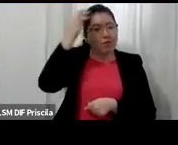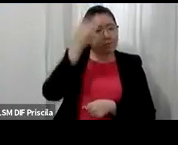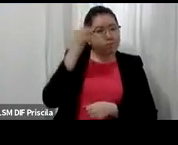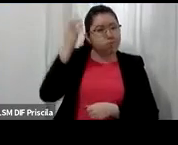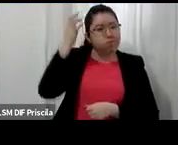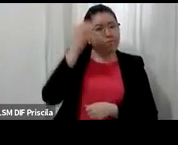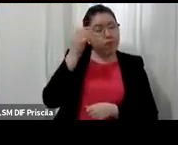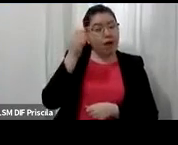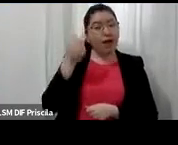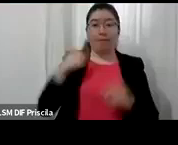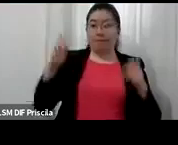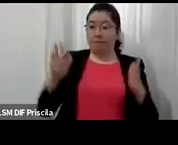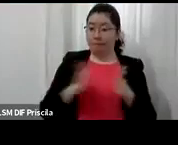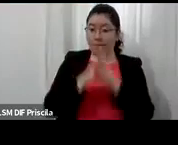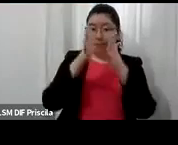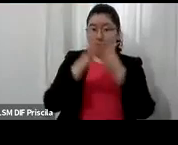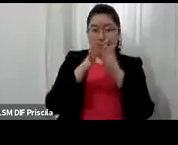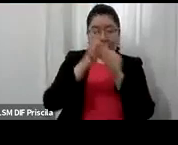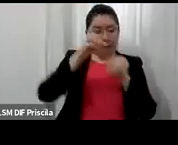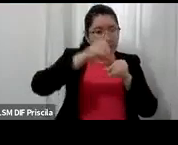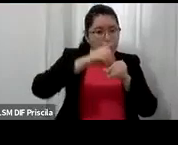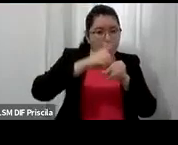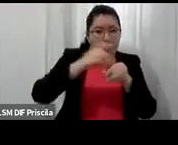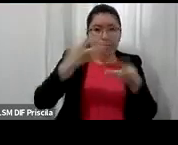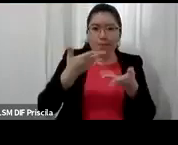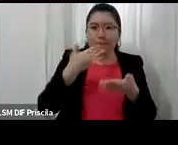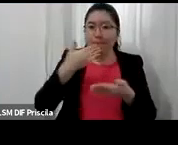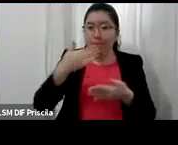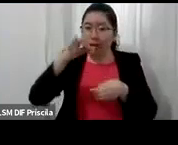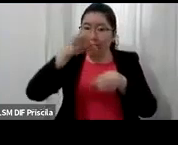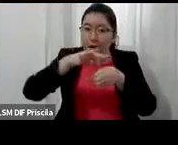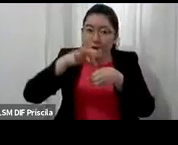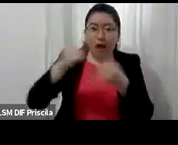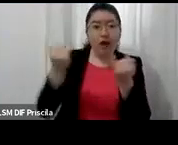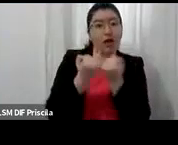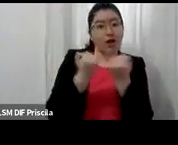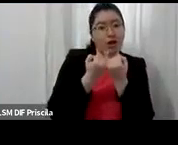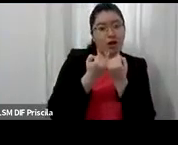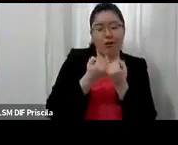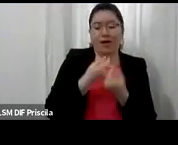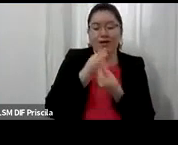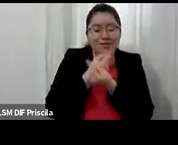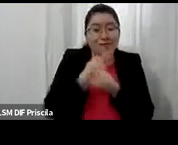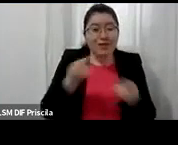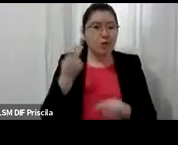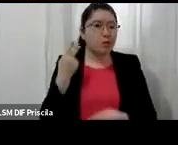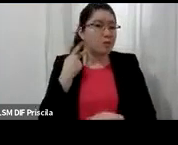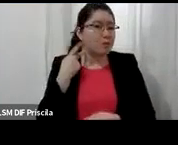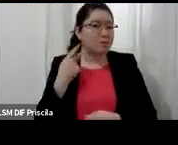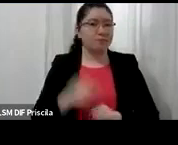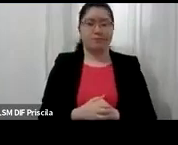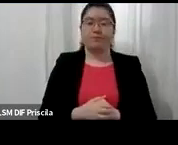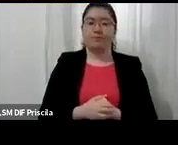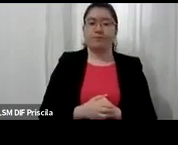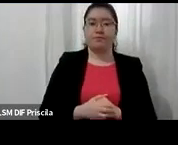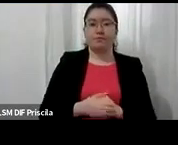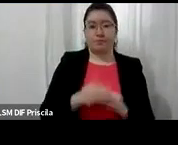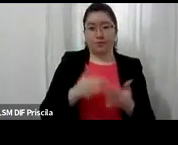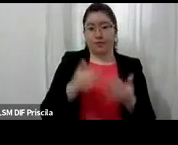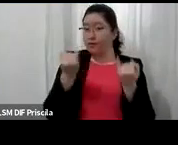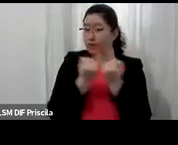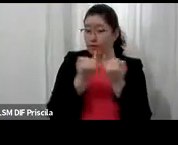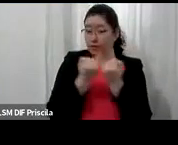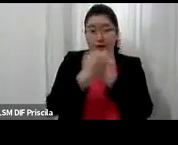participación democrática y la política de las infancias. Por su parte, Educación Intermedia es una organización